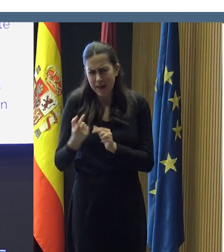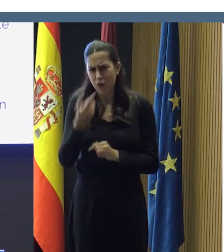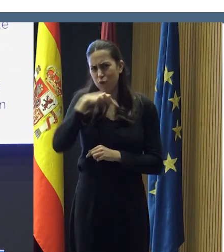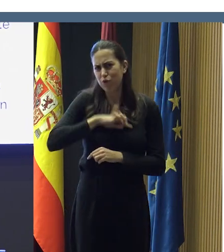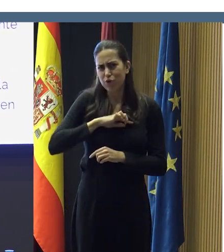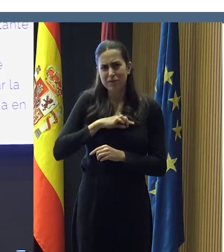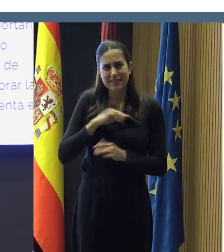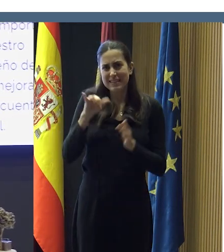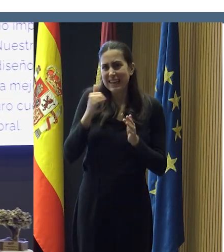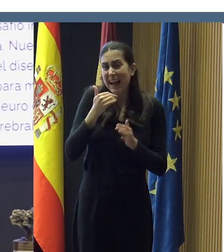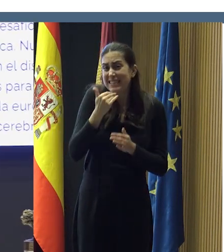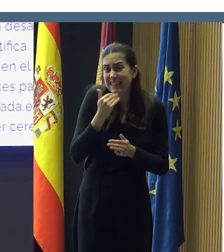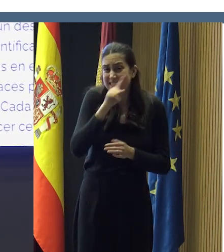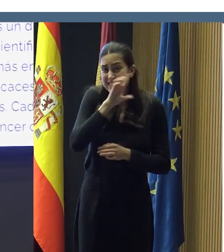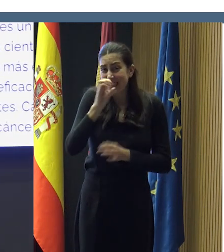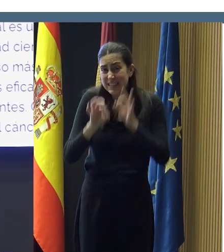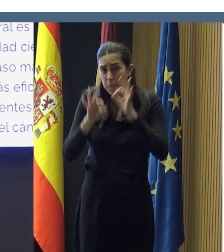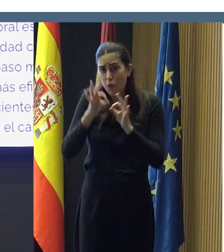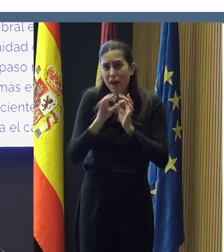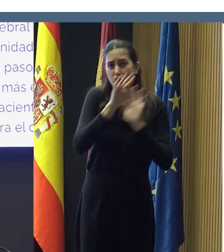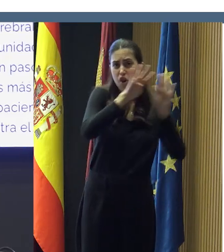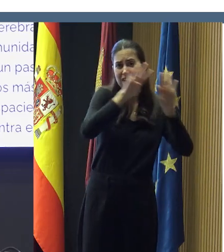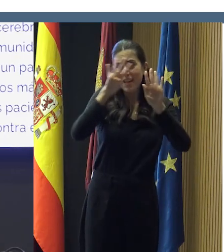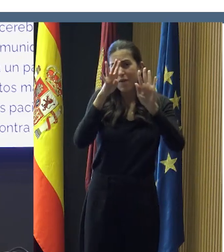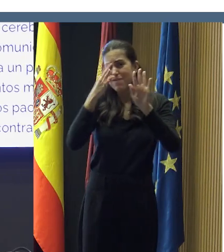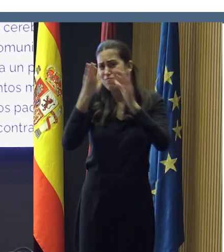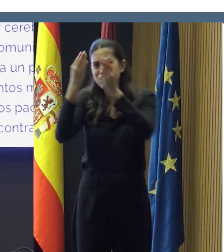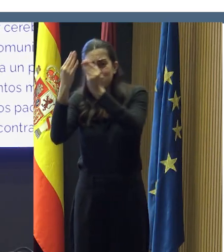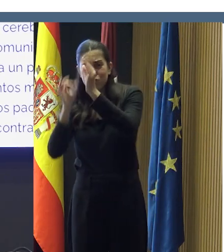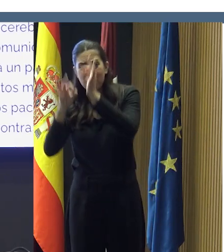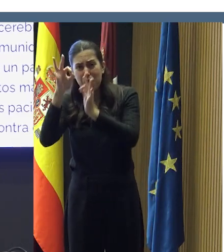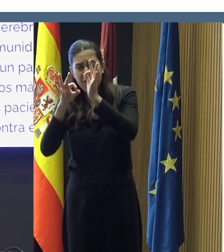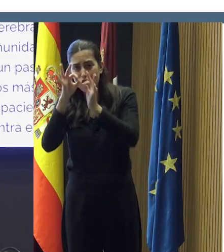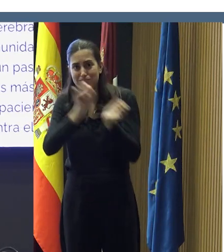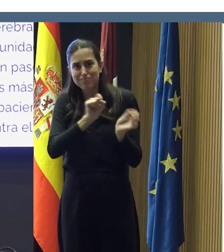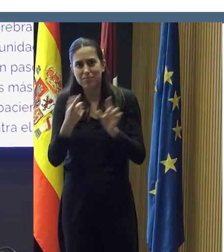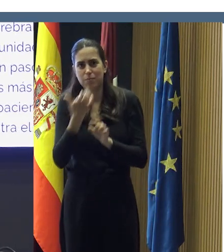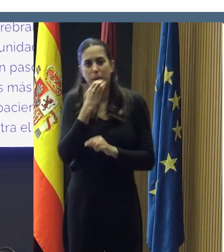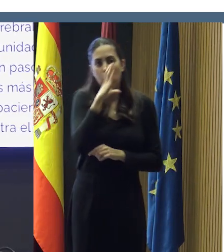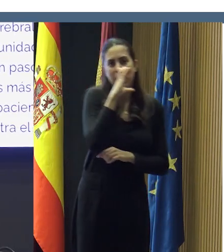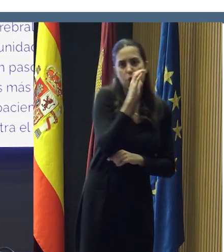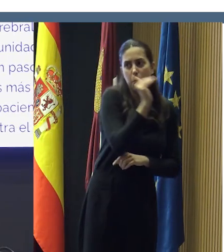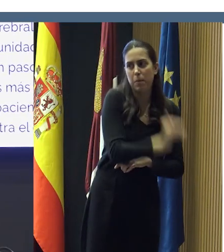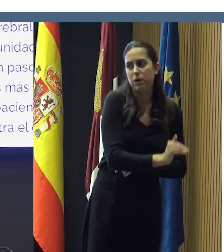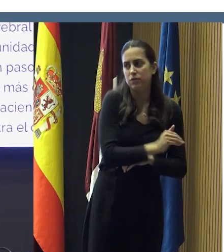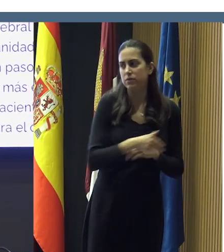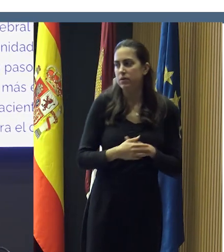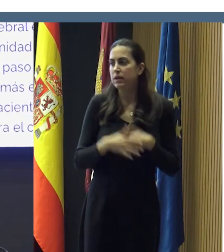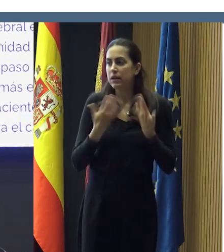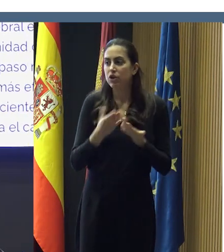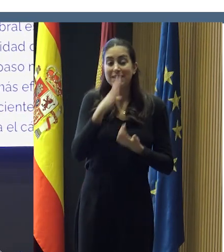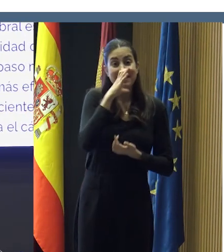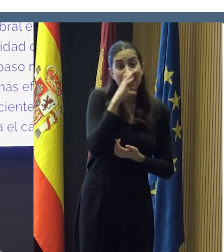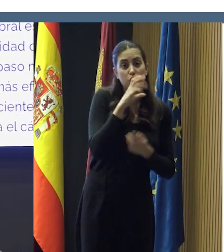homología cercana al 100%, del 99% como mucho por ciento. Y es más cercana incluso que la del cerdo. Entonces los cerdos se usan en